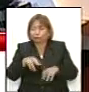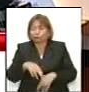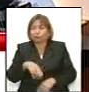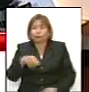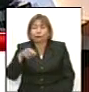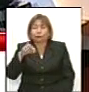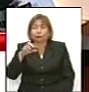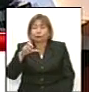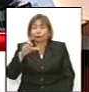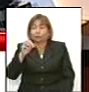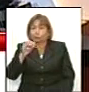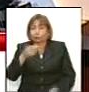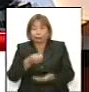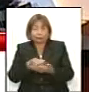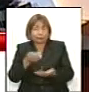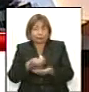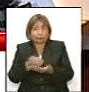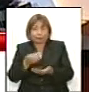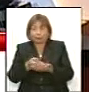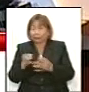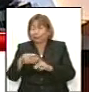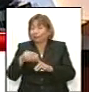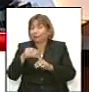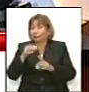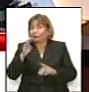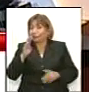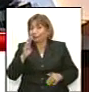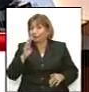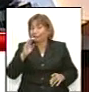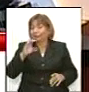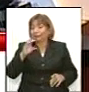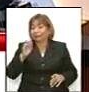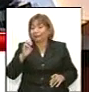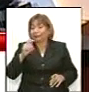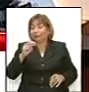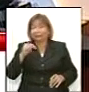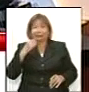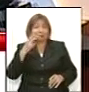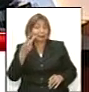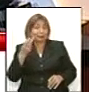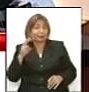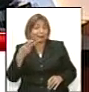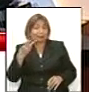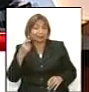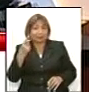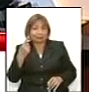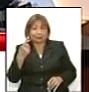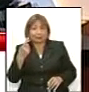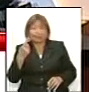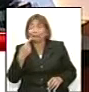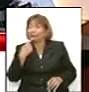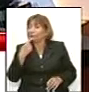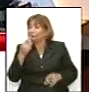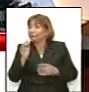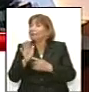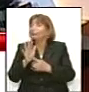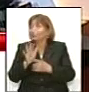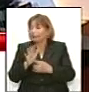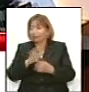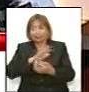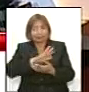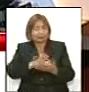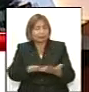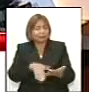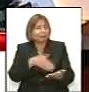los gastos del proyecto especial bicentenario, como le he mostrado en la lámina y le puedo hacer llegar a su despacho toda